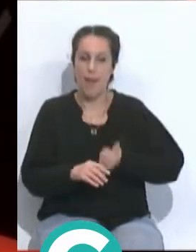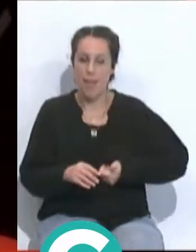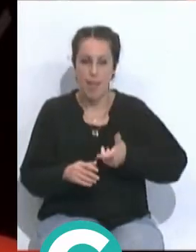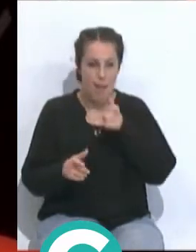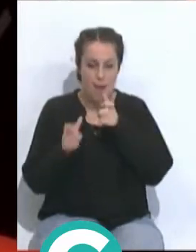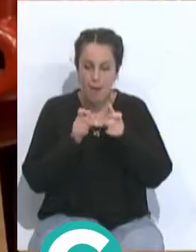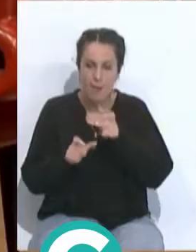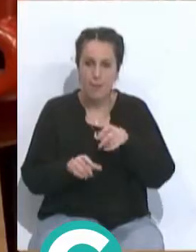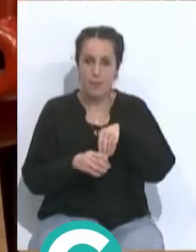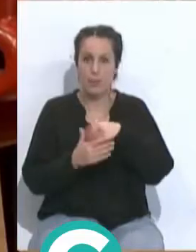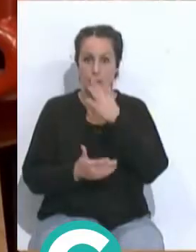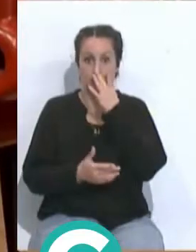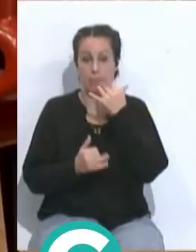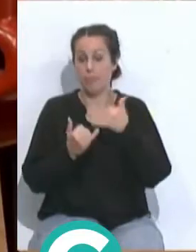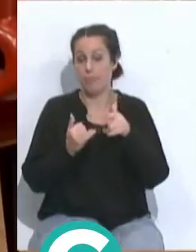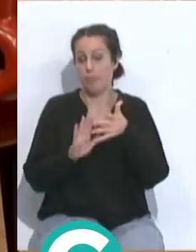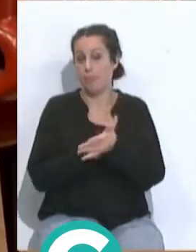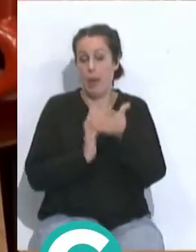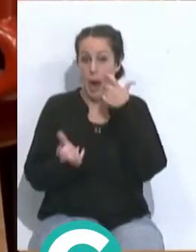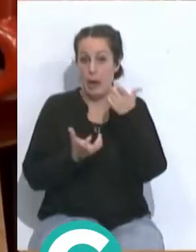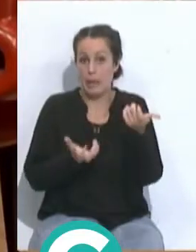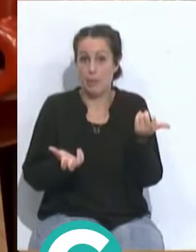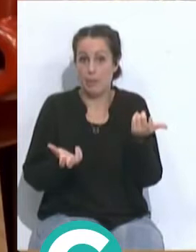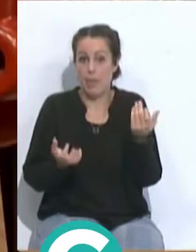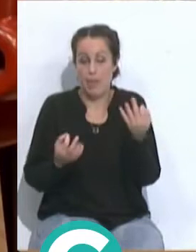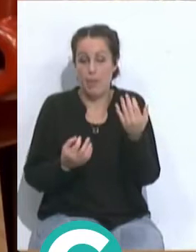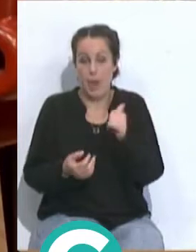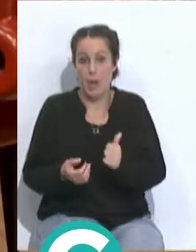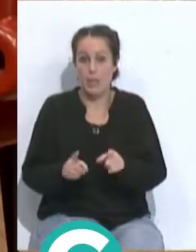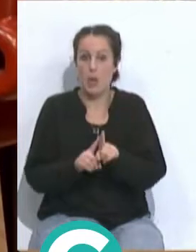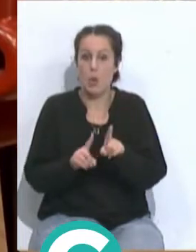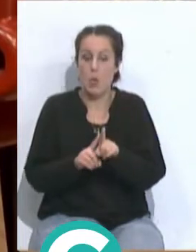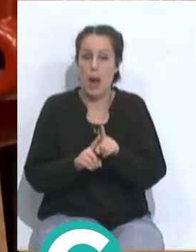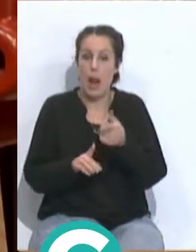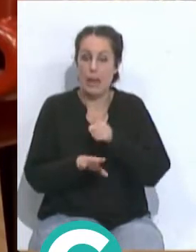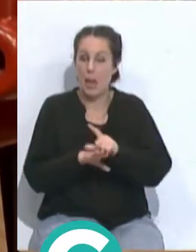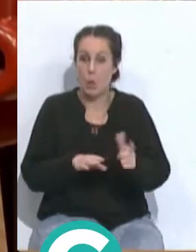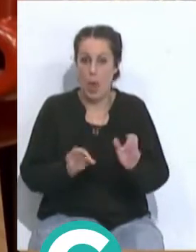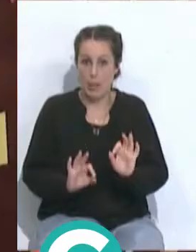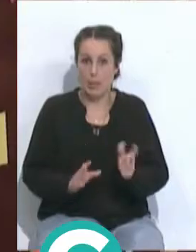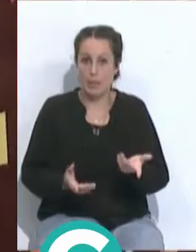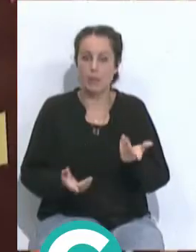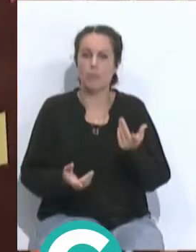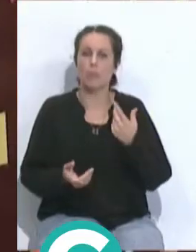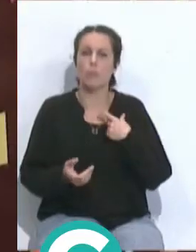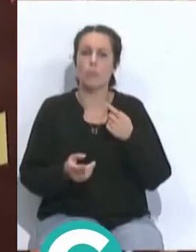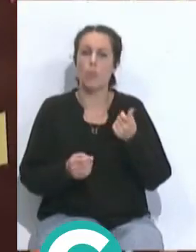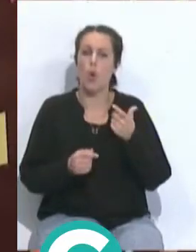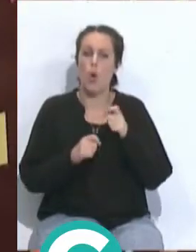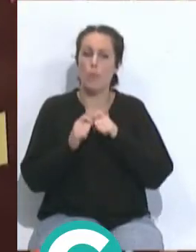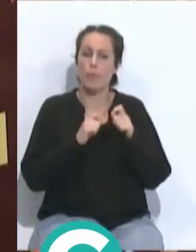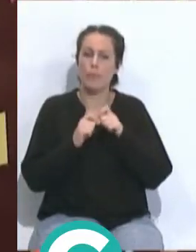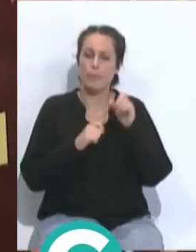que encontramos en el carnaval al final es un arte, ¿no? Y tiene que valorarse como un arte literario también. ¿Ha mutado un poco esto del